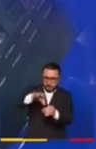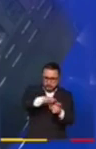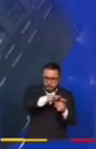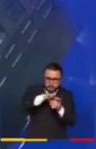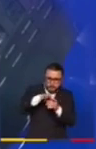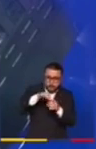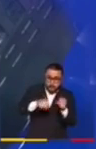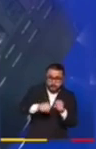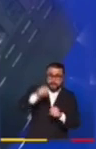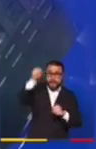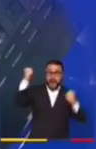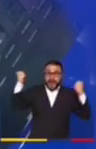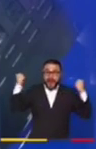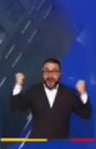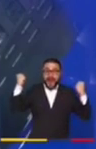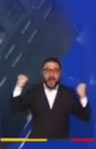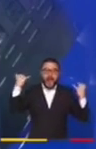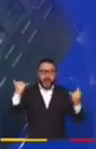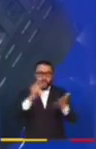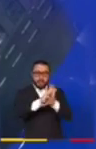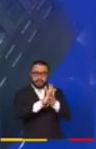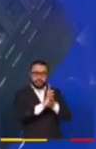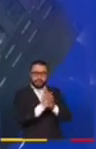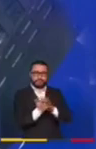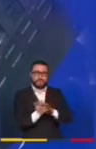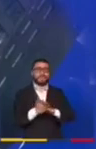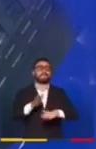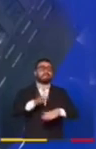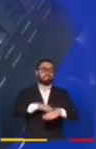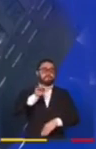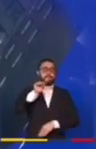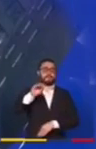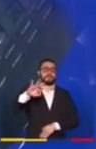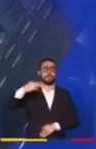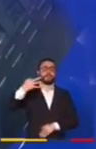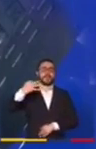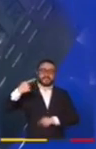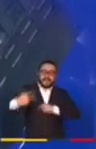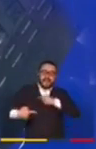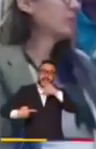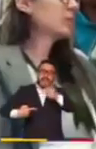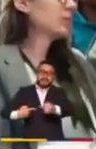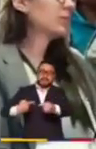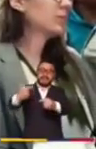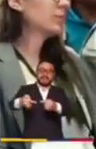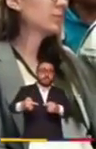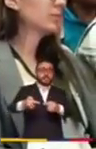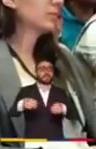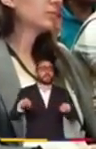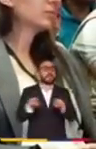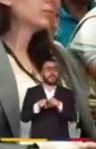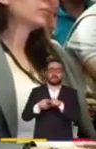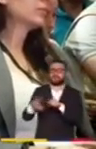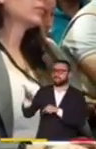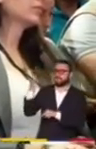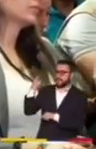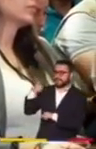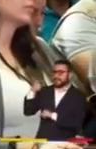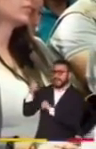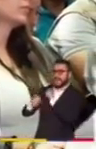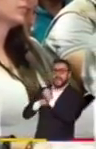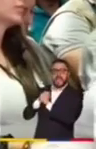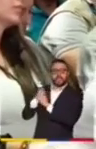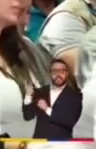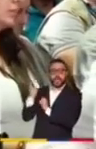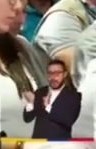2022, tendremos tres generaciones más por delante, como las de los arcadios en 100 años de